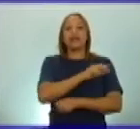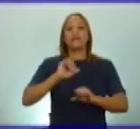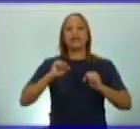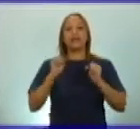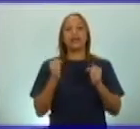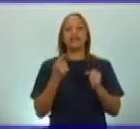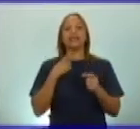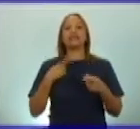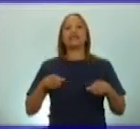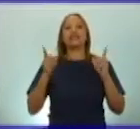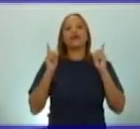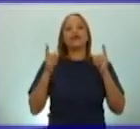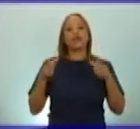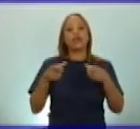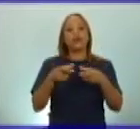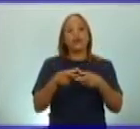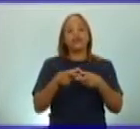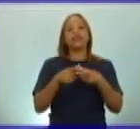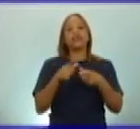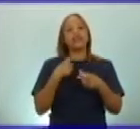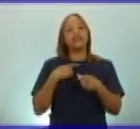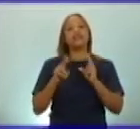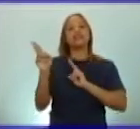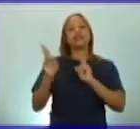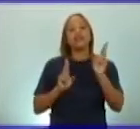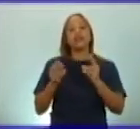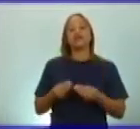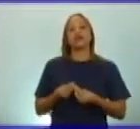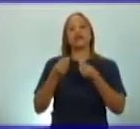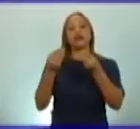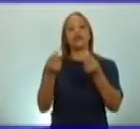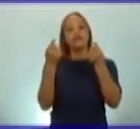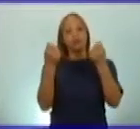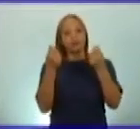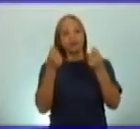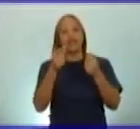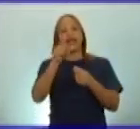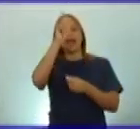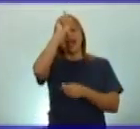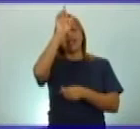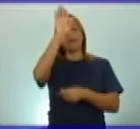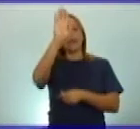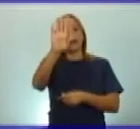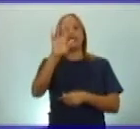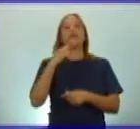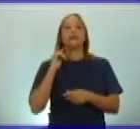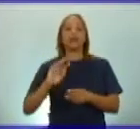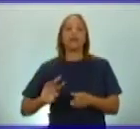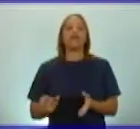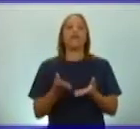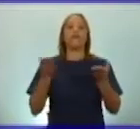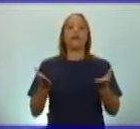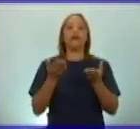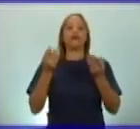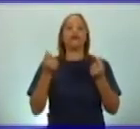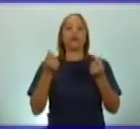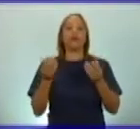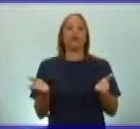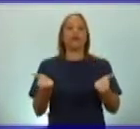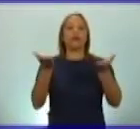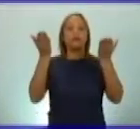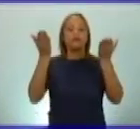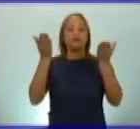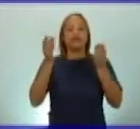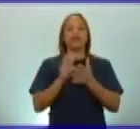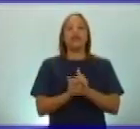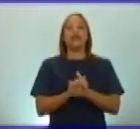y decidieron entonces dar una ayuda monetaria a Alemania para ayudarle a restablecer su economía, conocido en la historia como Plan Dewey.